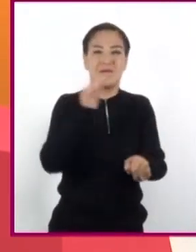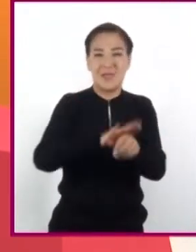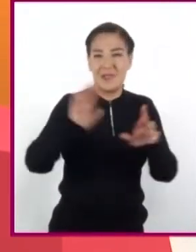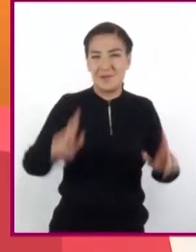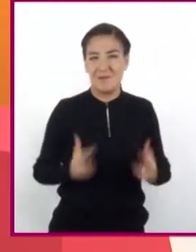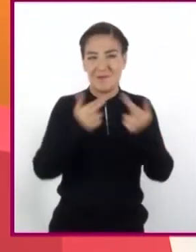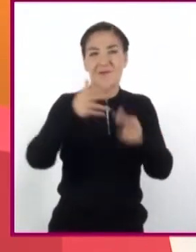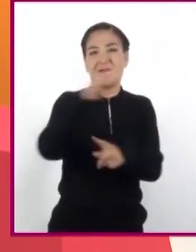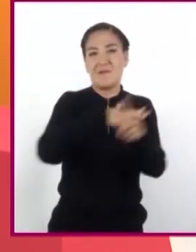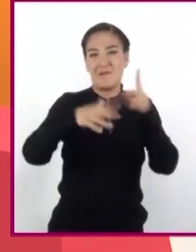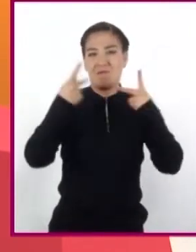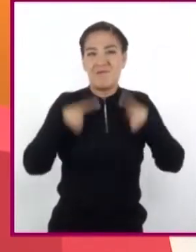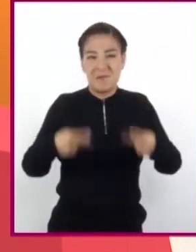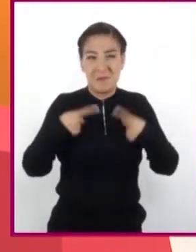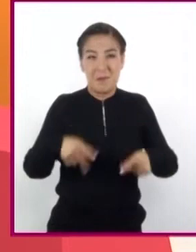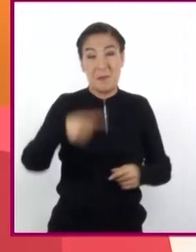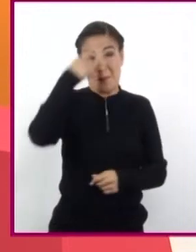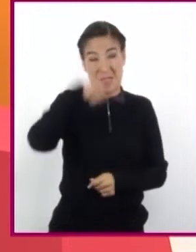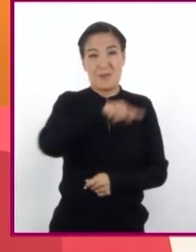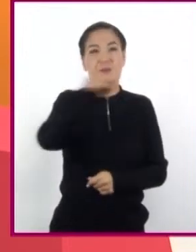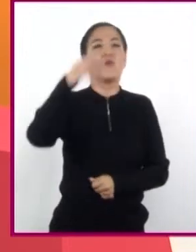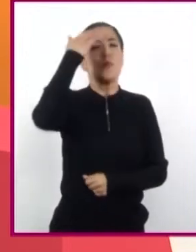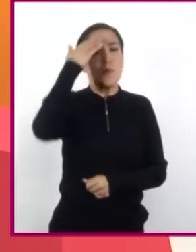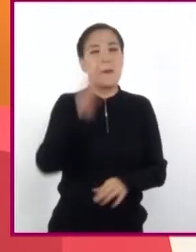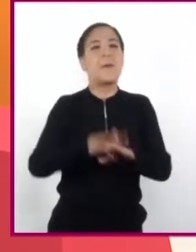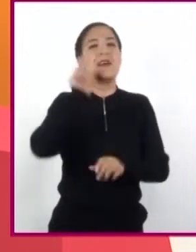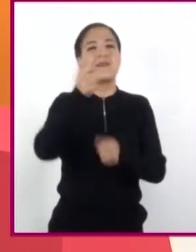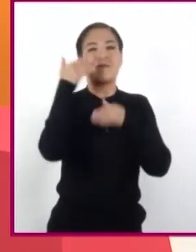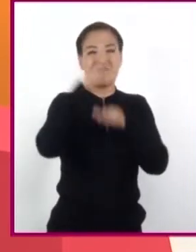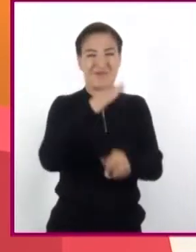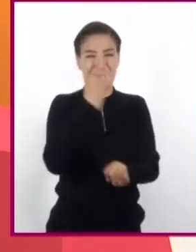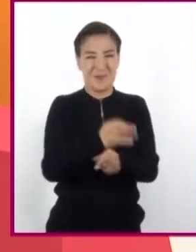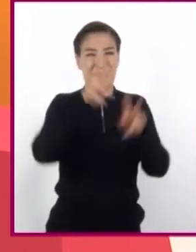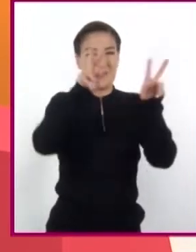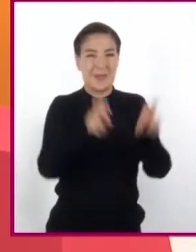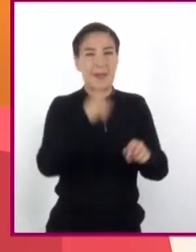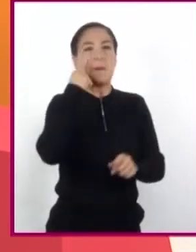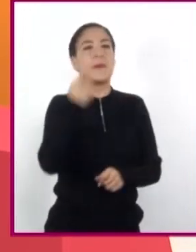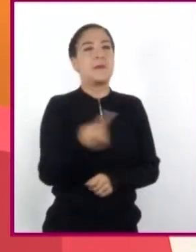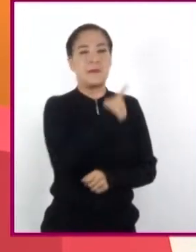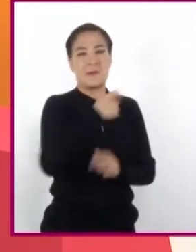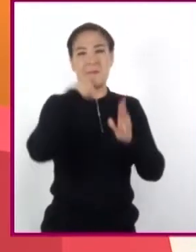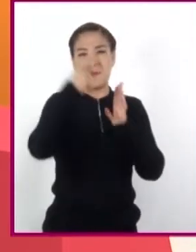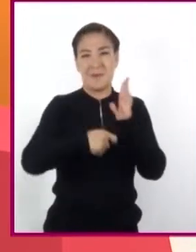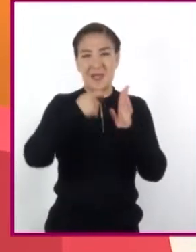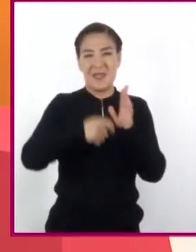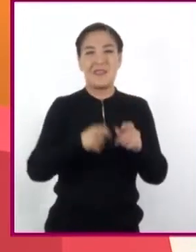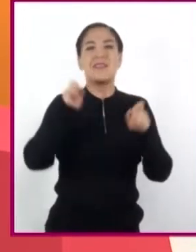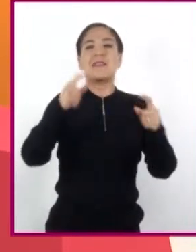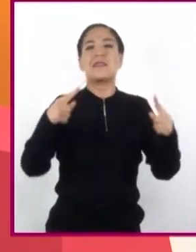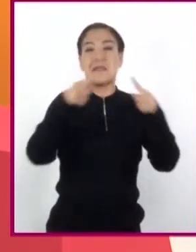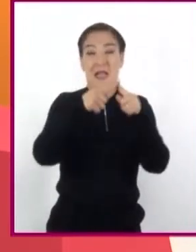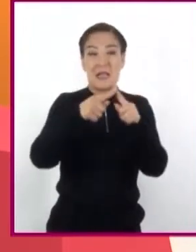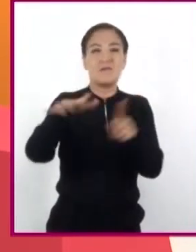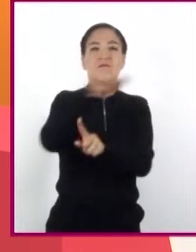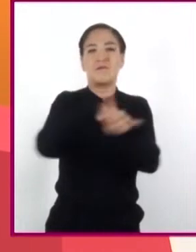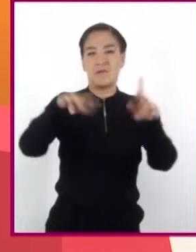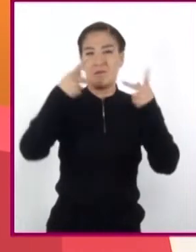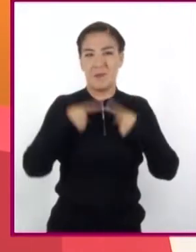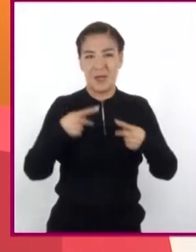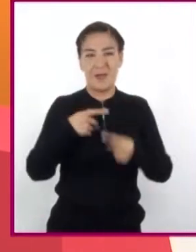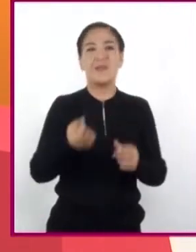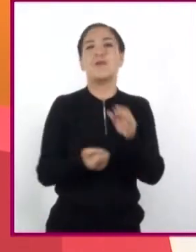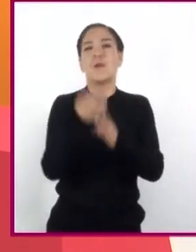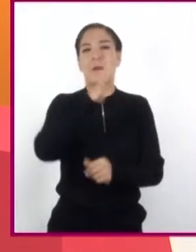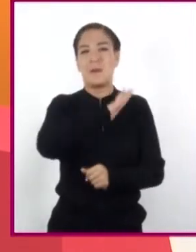sociedad. Para conocer un poco más acerca de nuestro tema, veamos el video Iglesia y Sociedad en la Nueva